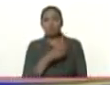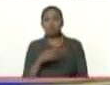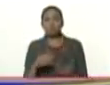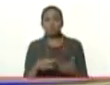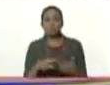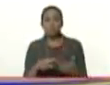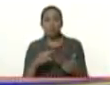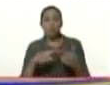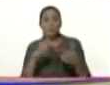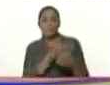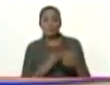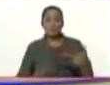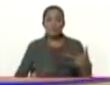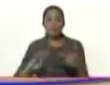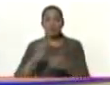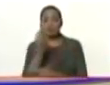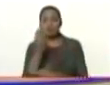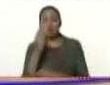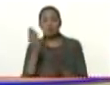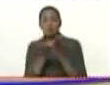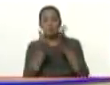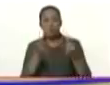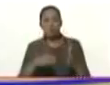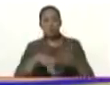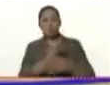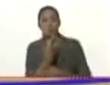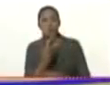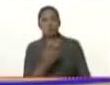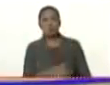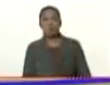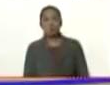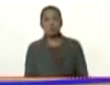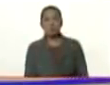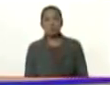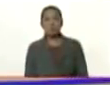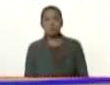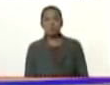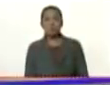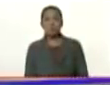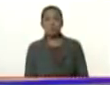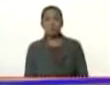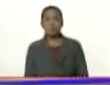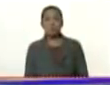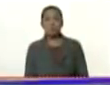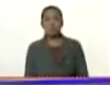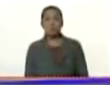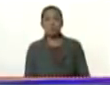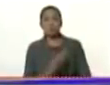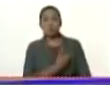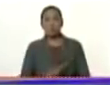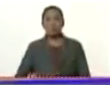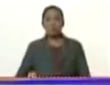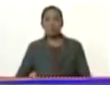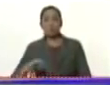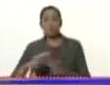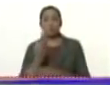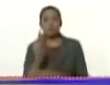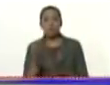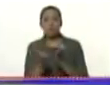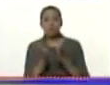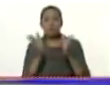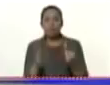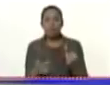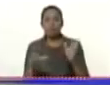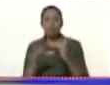Kennedy, presidente de la Federación de Estudiantes de Educación Media, y Engerly, presidenta de la Federación de